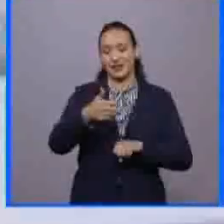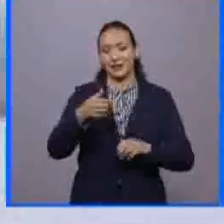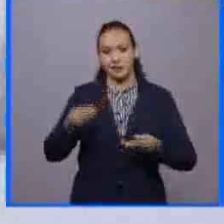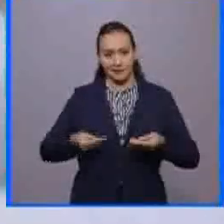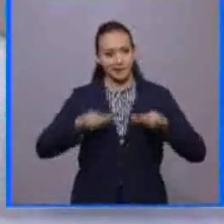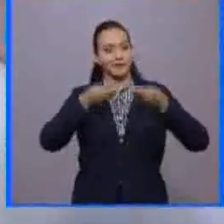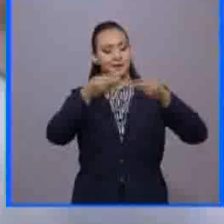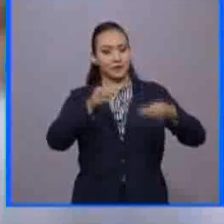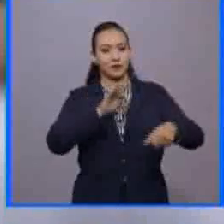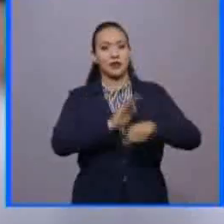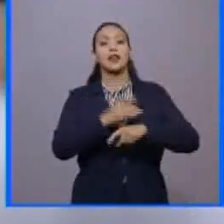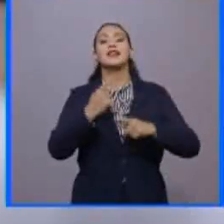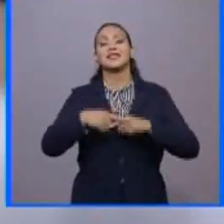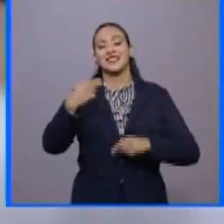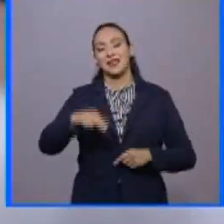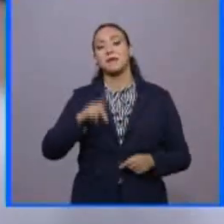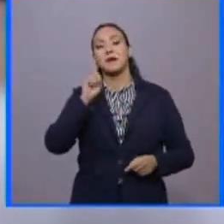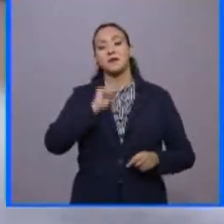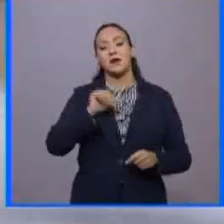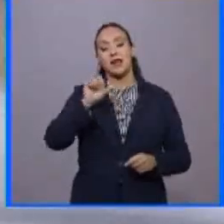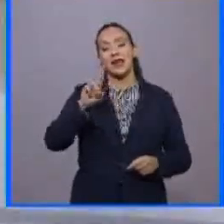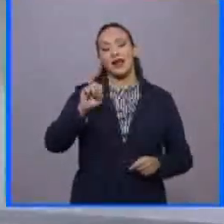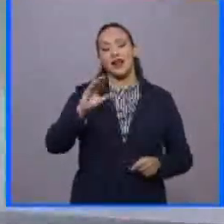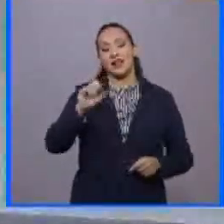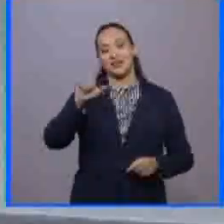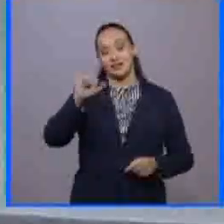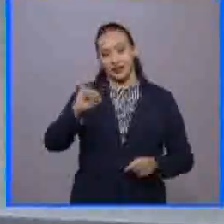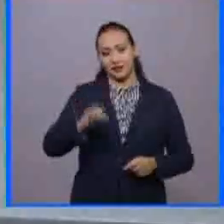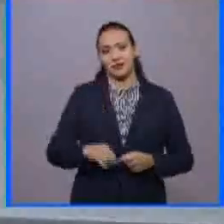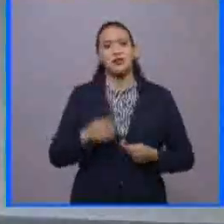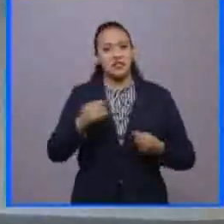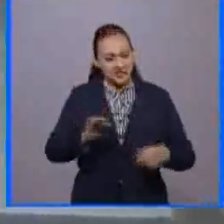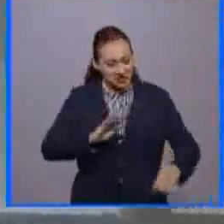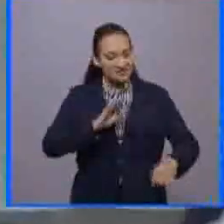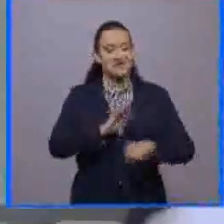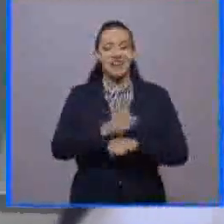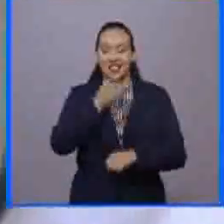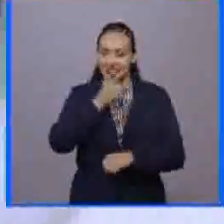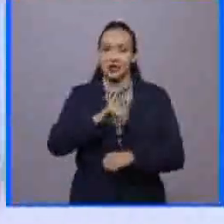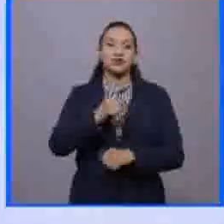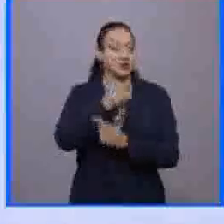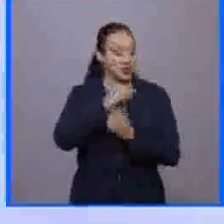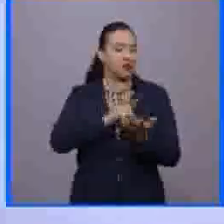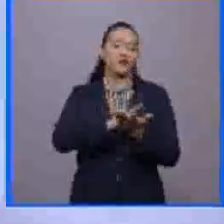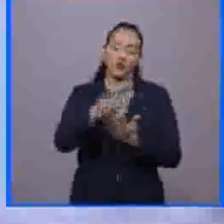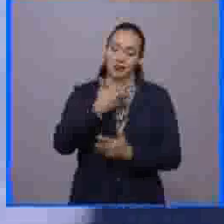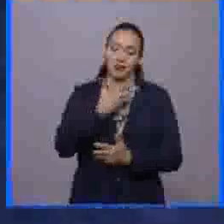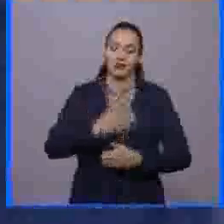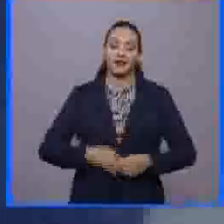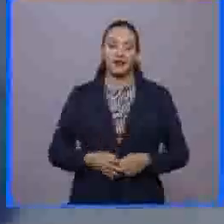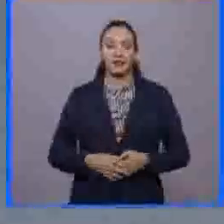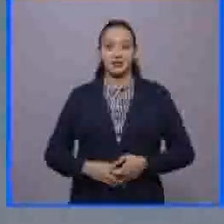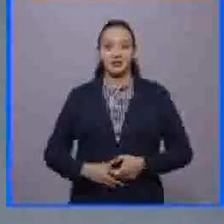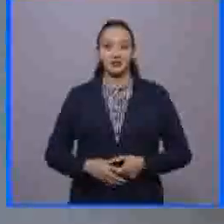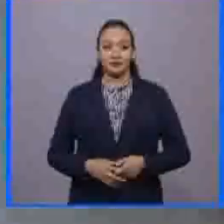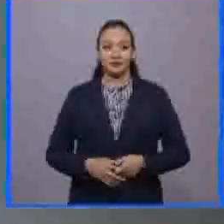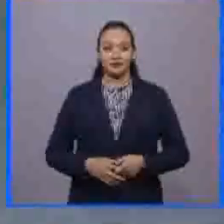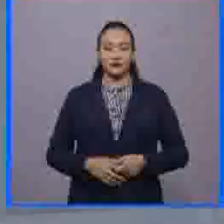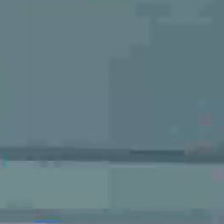de la Federación, Araceli Rocío Hernández. Para el canal del Poder Judicial de la Federación, Lorena Sánchez